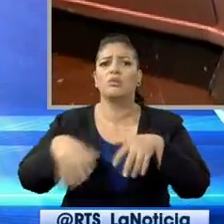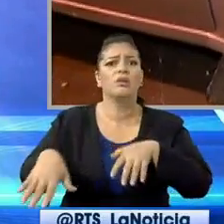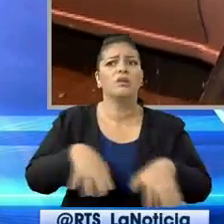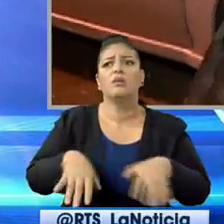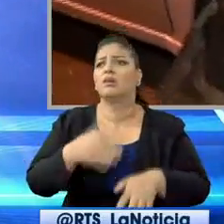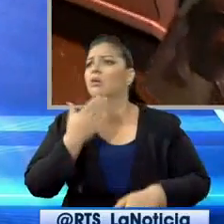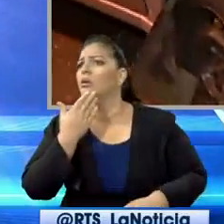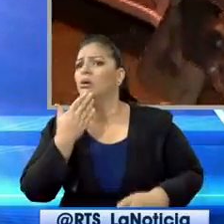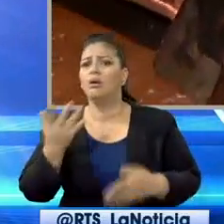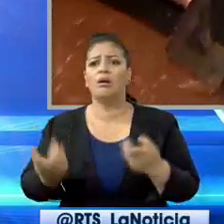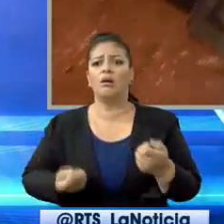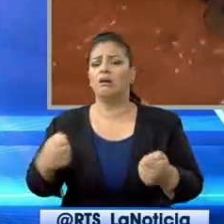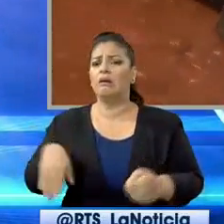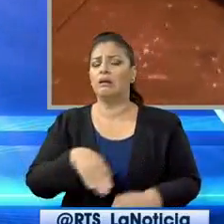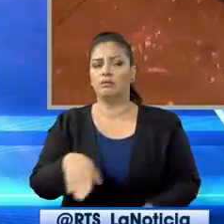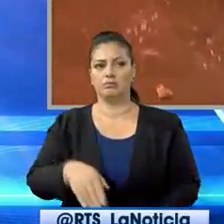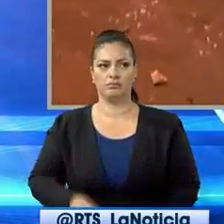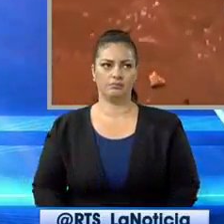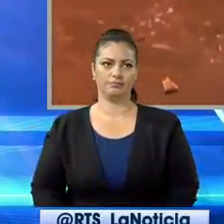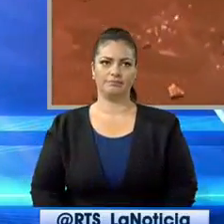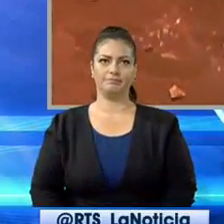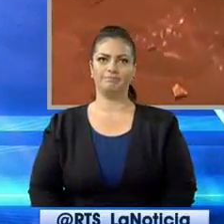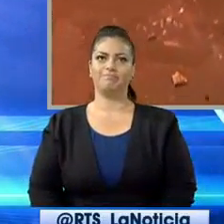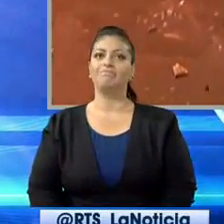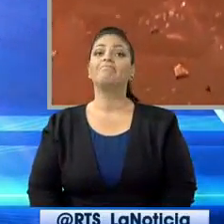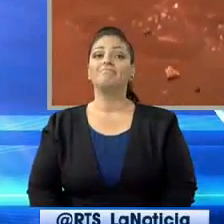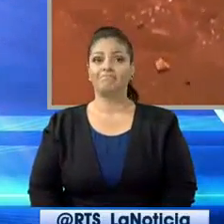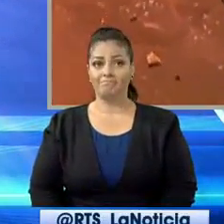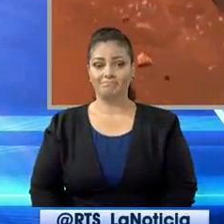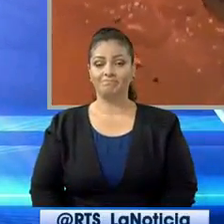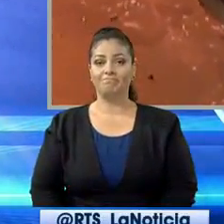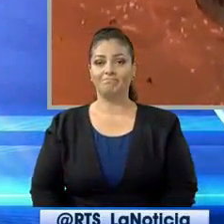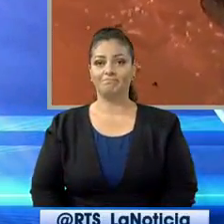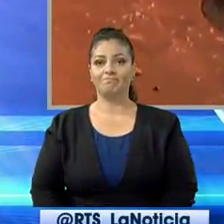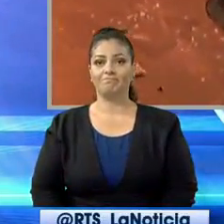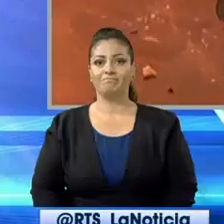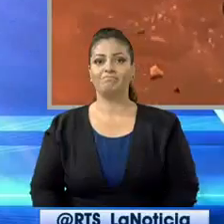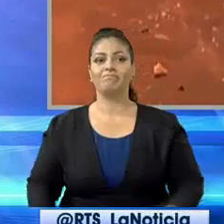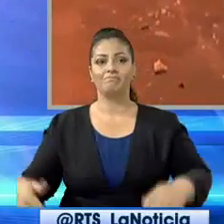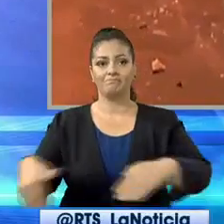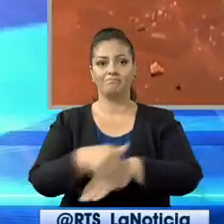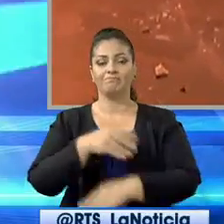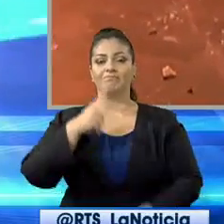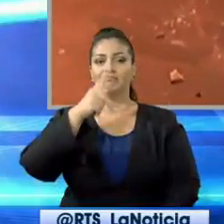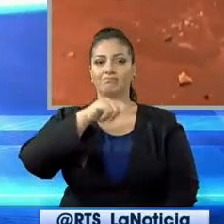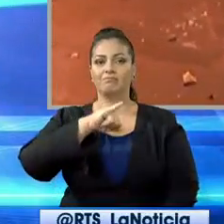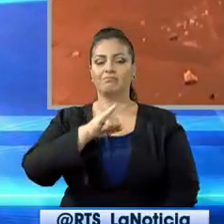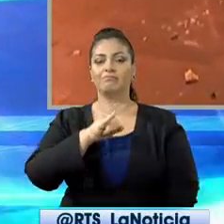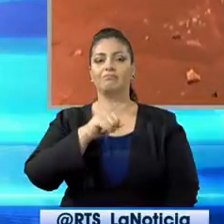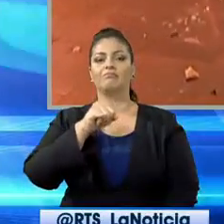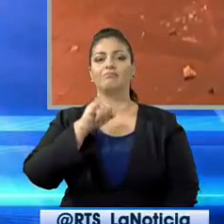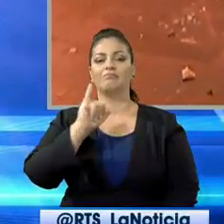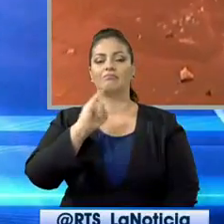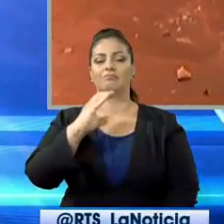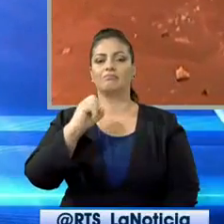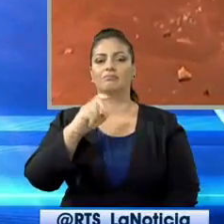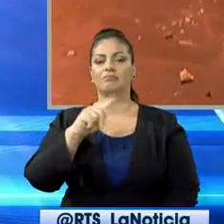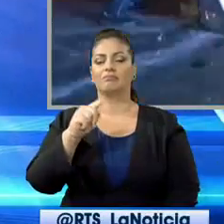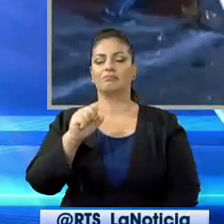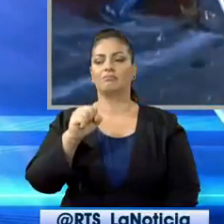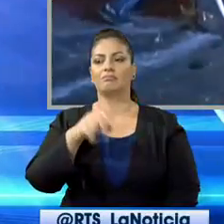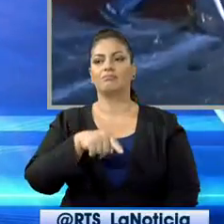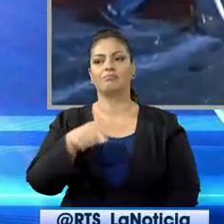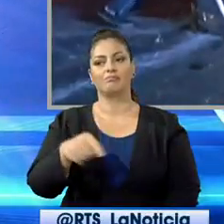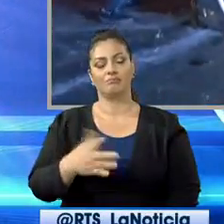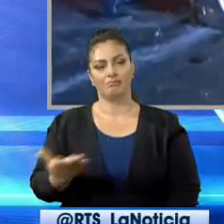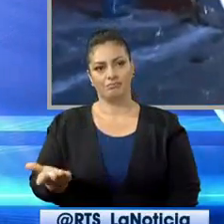que Peicasa es una vía de este a oeste, no conoce Guayaquil. Algo sucedía para que se haya metido en contravía. En pleno centro de la ciudad. Y